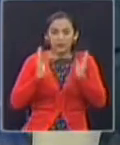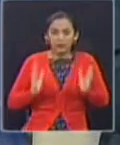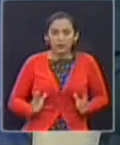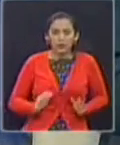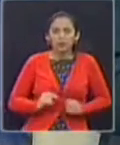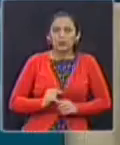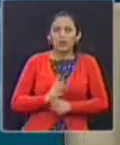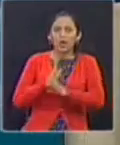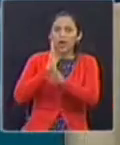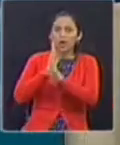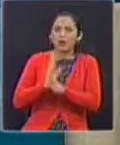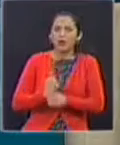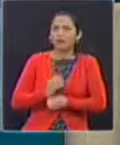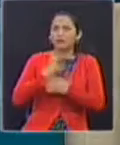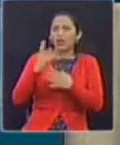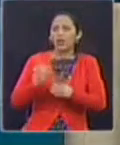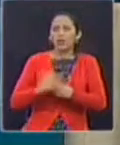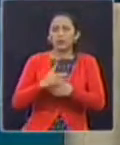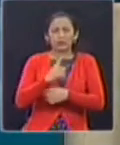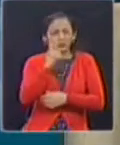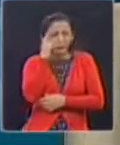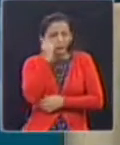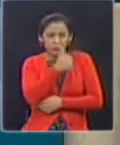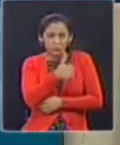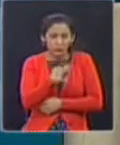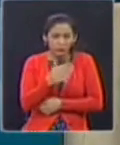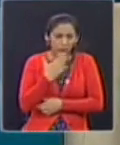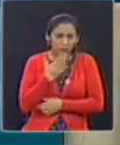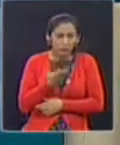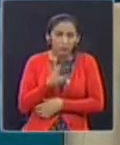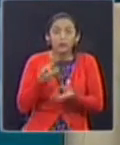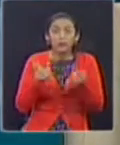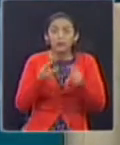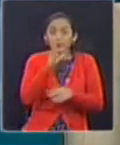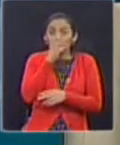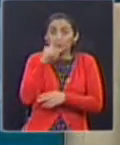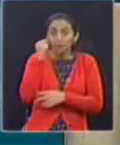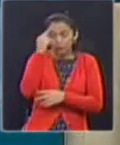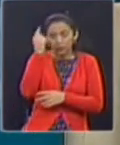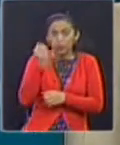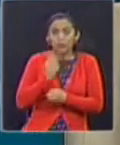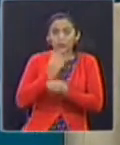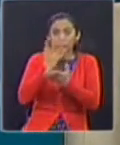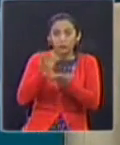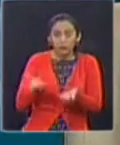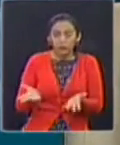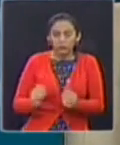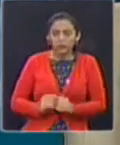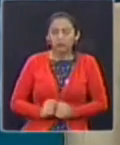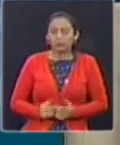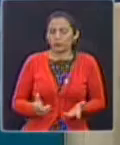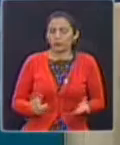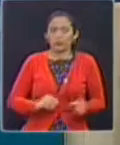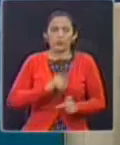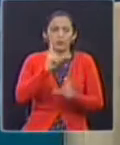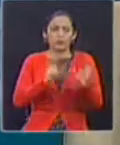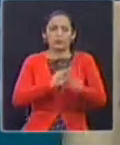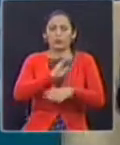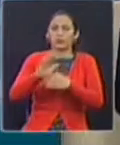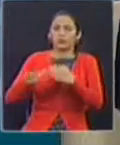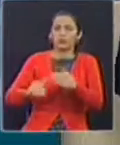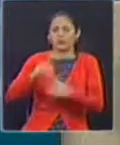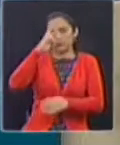República. Imagínese, toda persona merece respeto, pero más aún el presidente de la República. Yo creo que